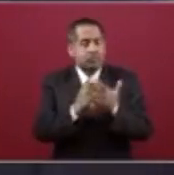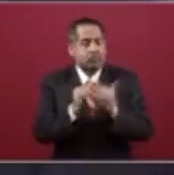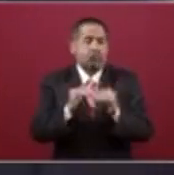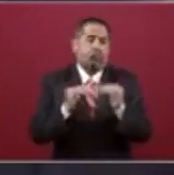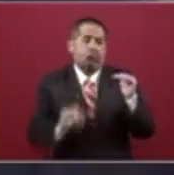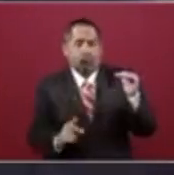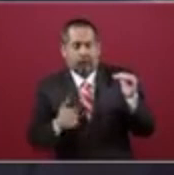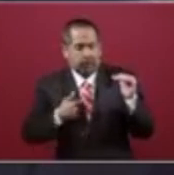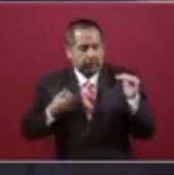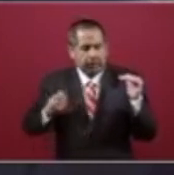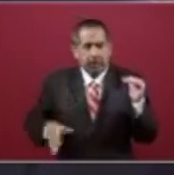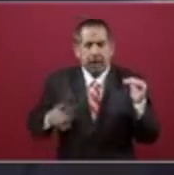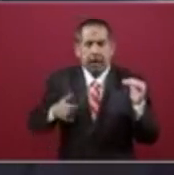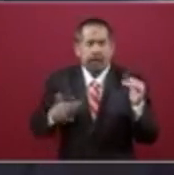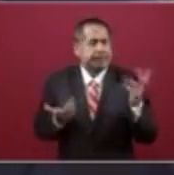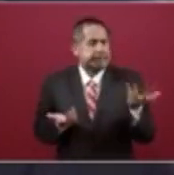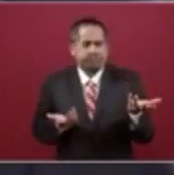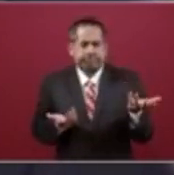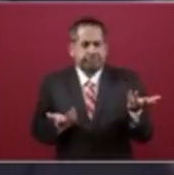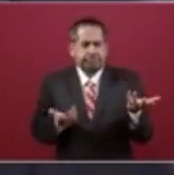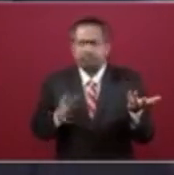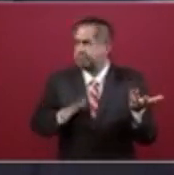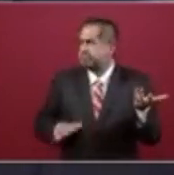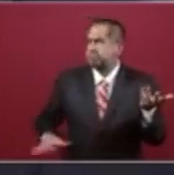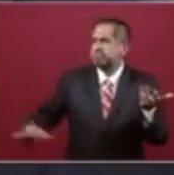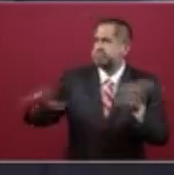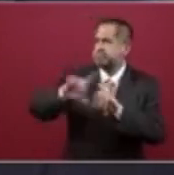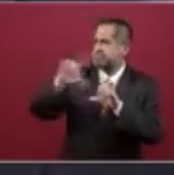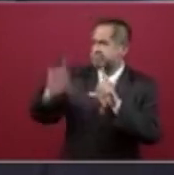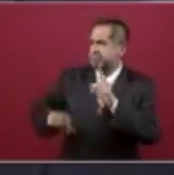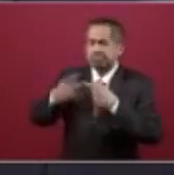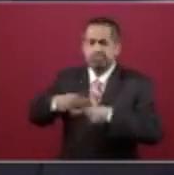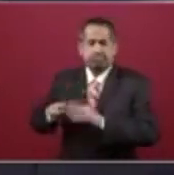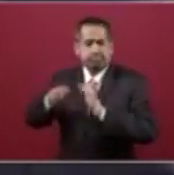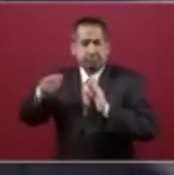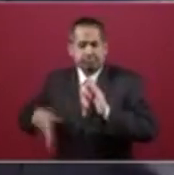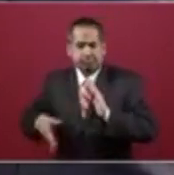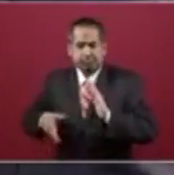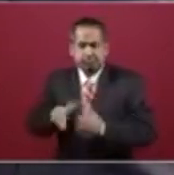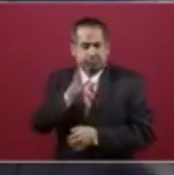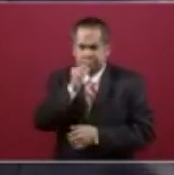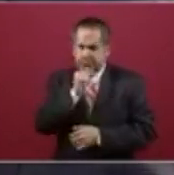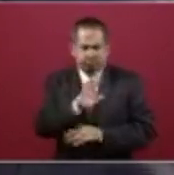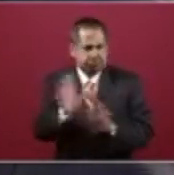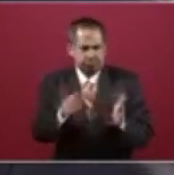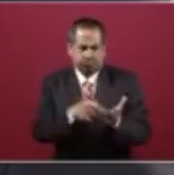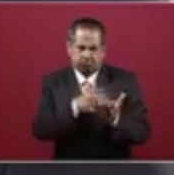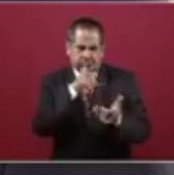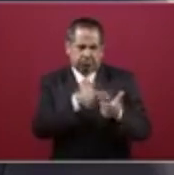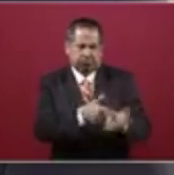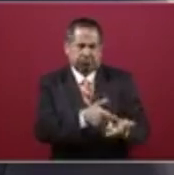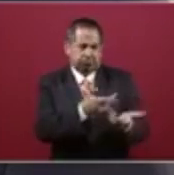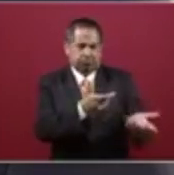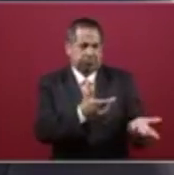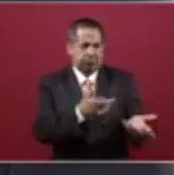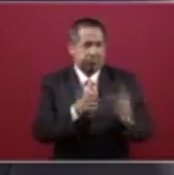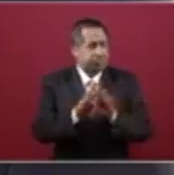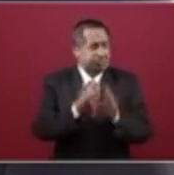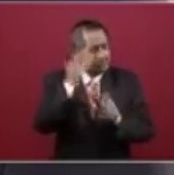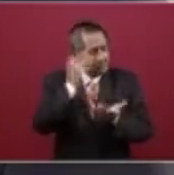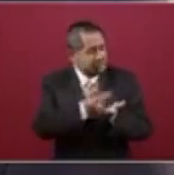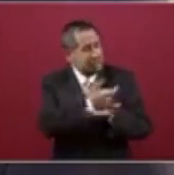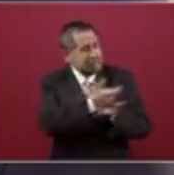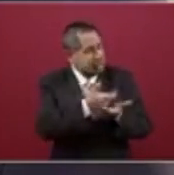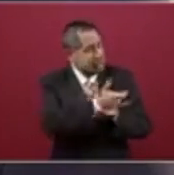desfavorable al interés nacional. No podríamos mantener un